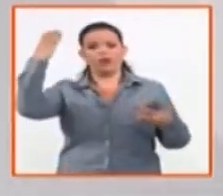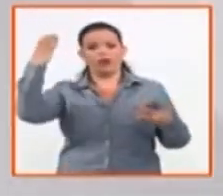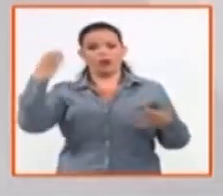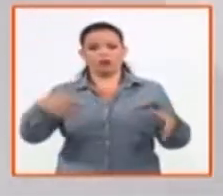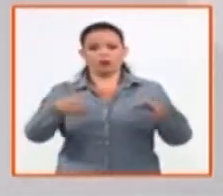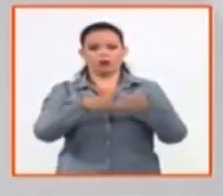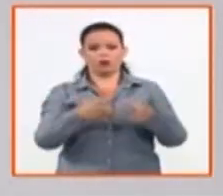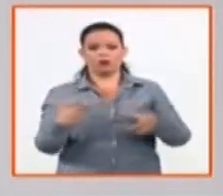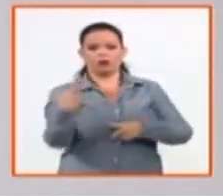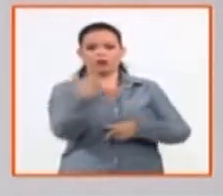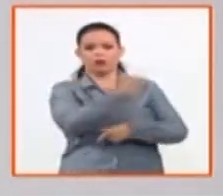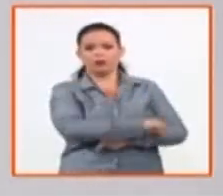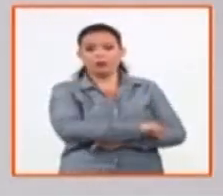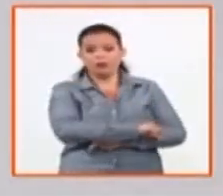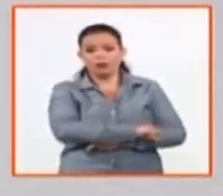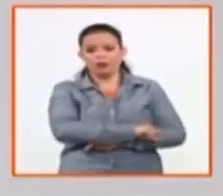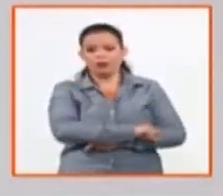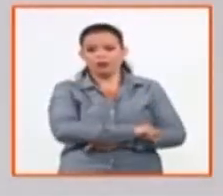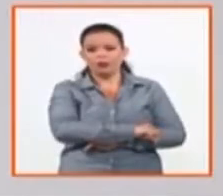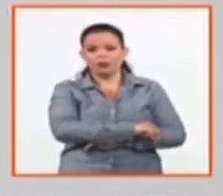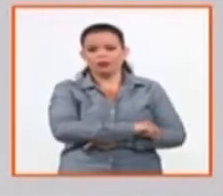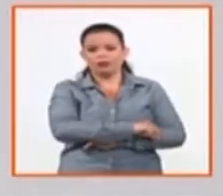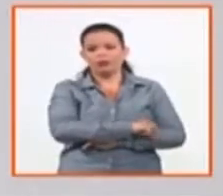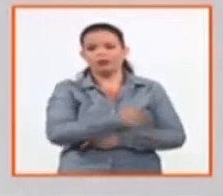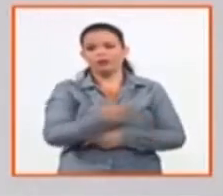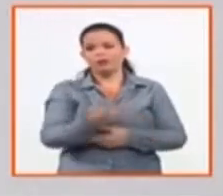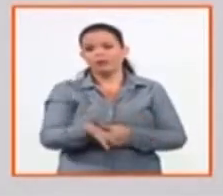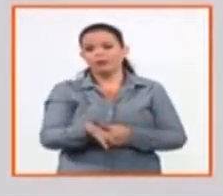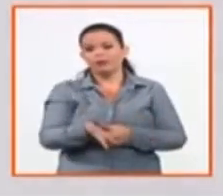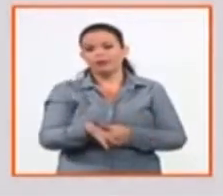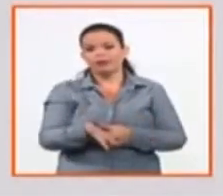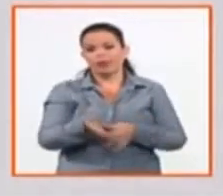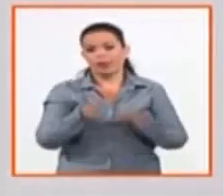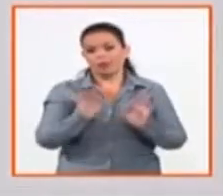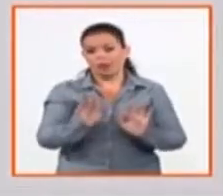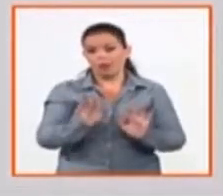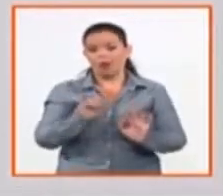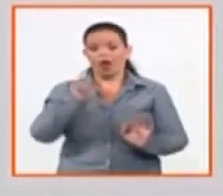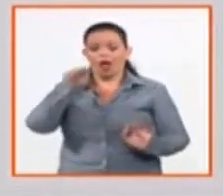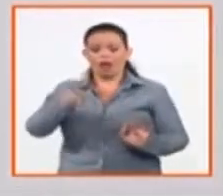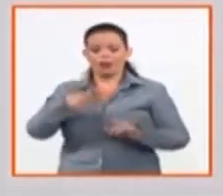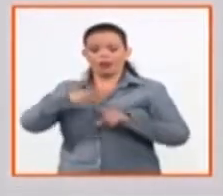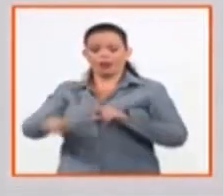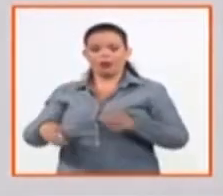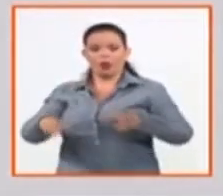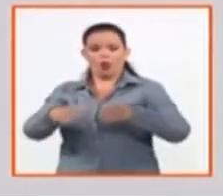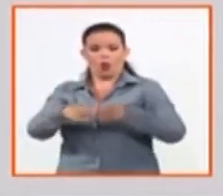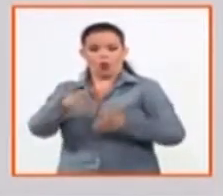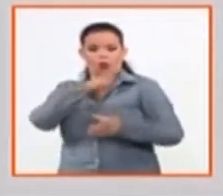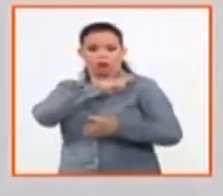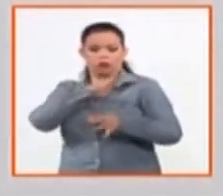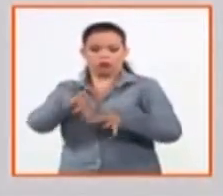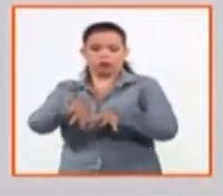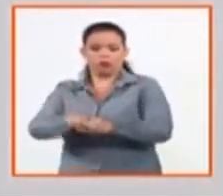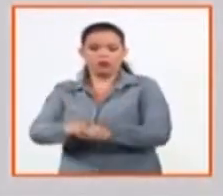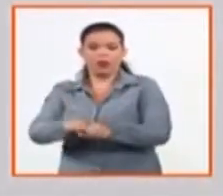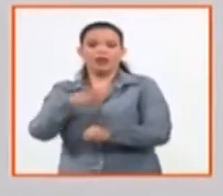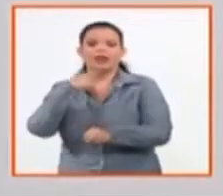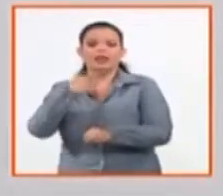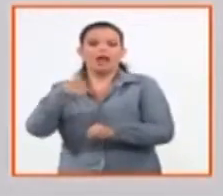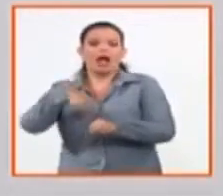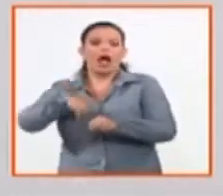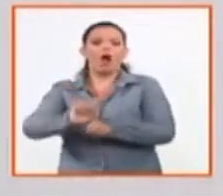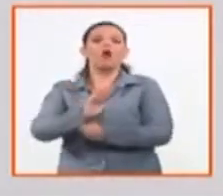los talibanes que dicen que liberaron a todo el país. Yo creo que sí, que lo más probable es que lo hayan liberado. Pero para crear